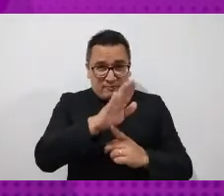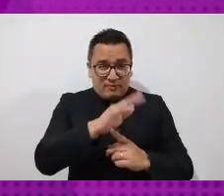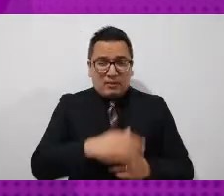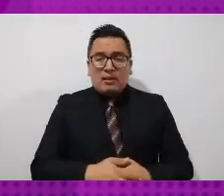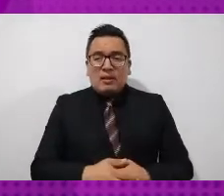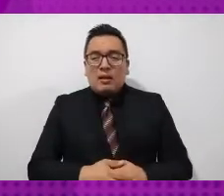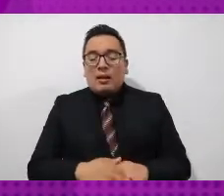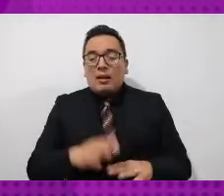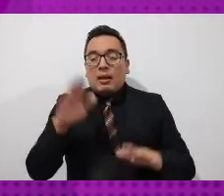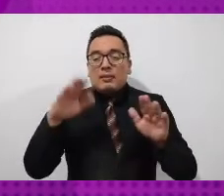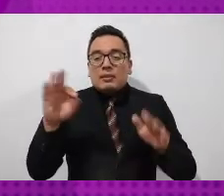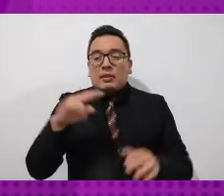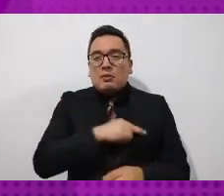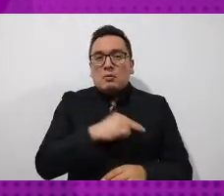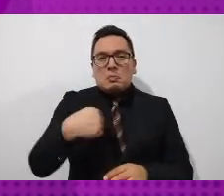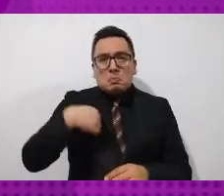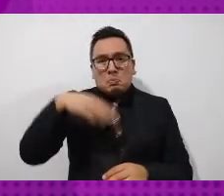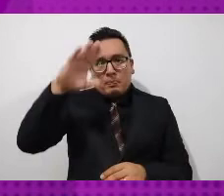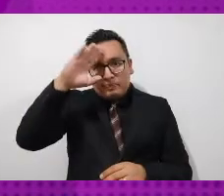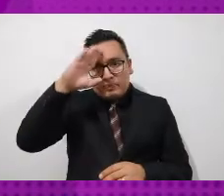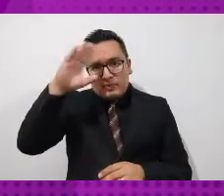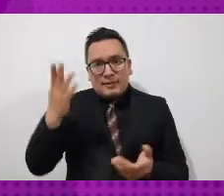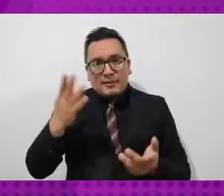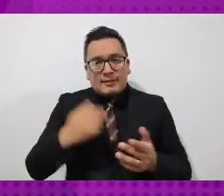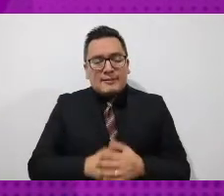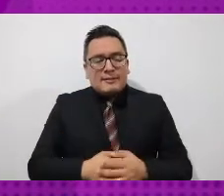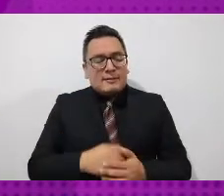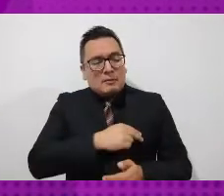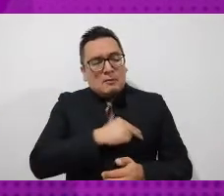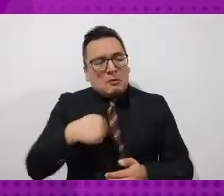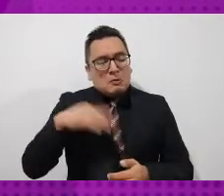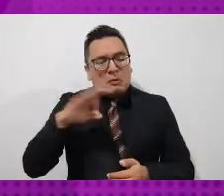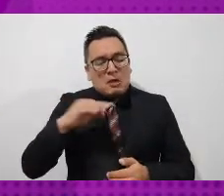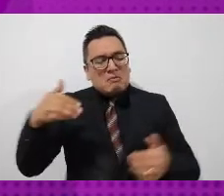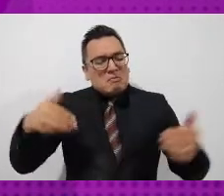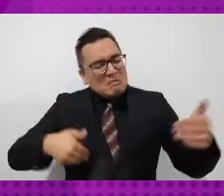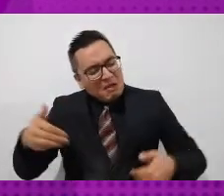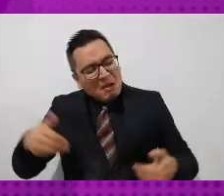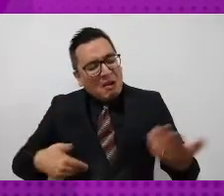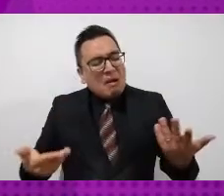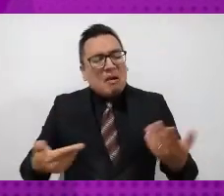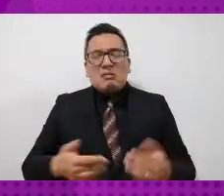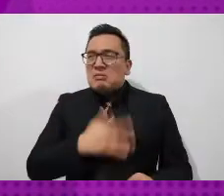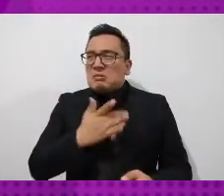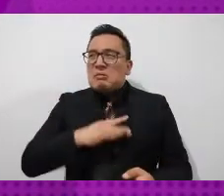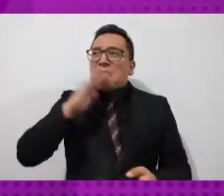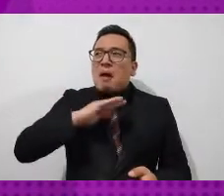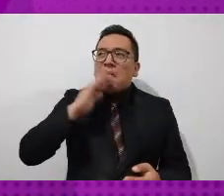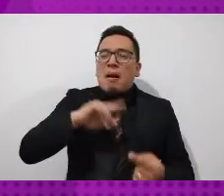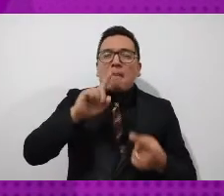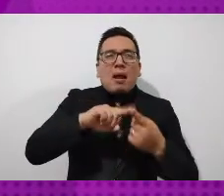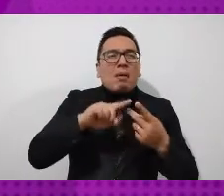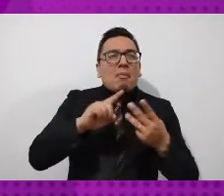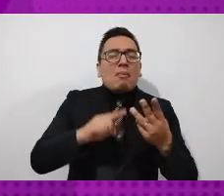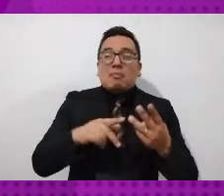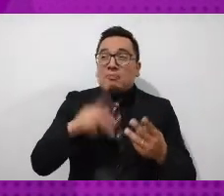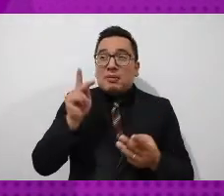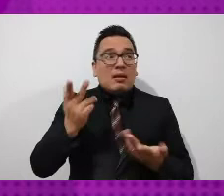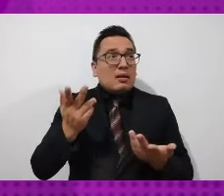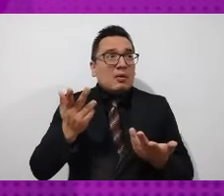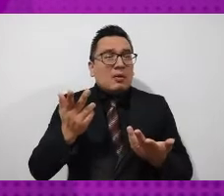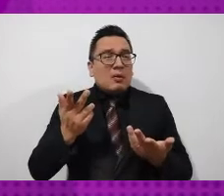De repente pudiéramos caracterizarnos por quejarnos o decir, hace falta esto, hace falta lo otro, pero